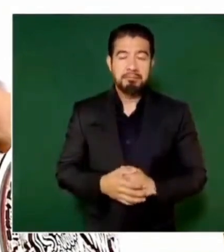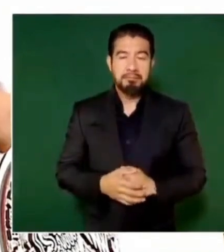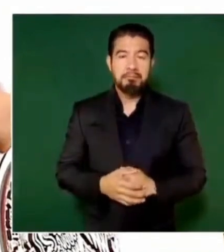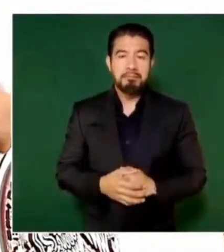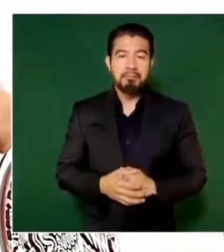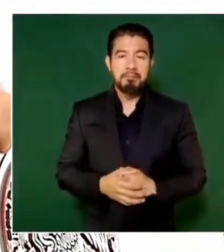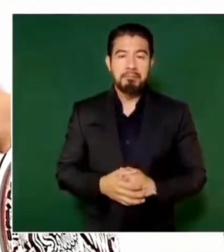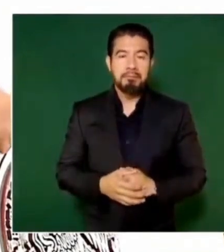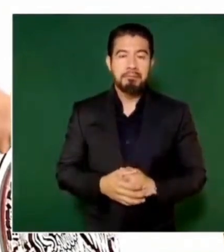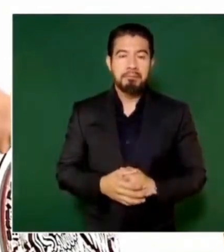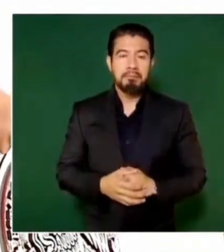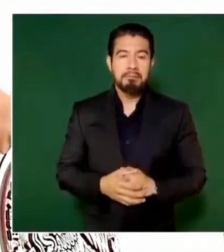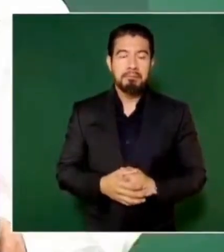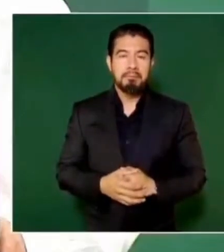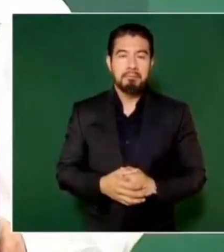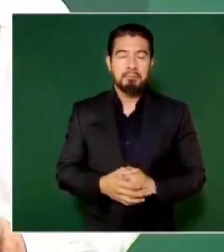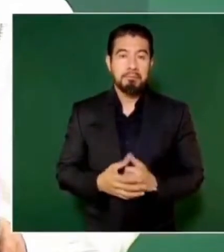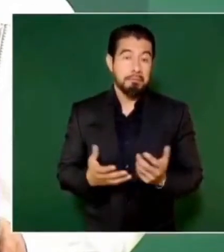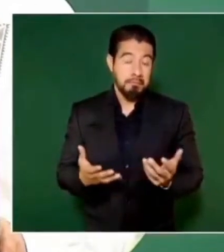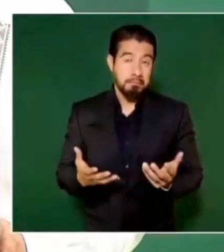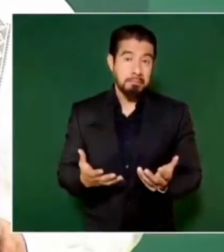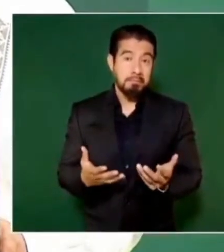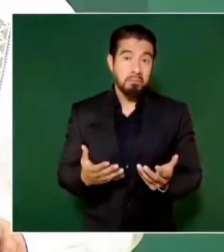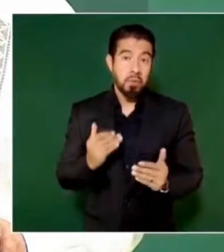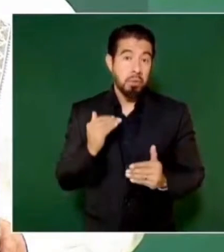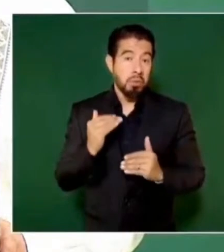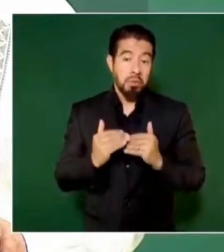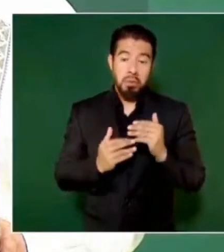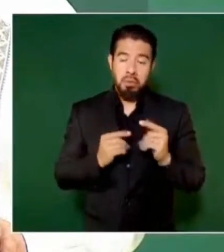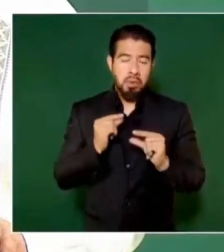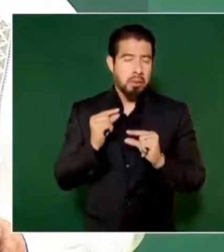pero todo esto tiene que ir cambiando.